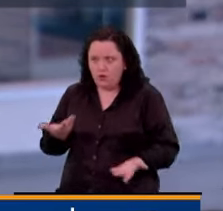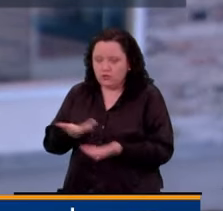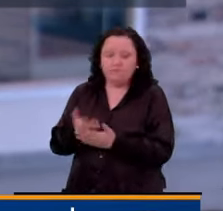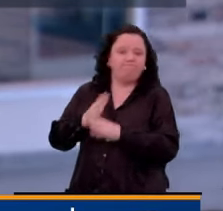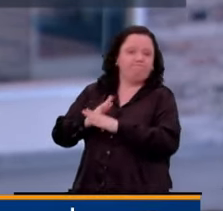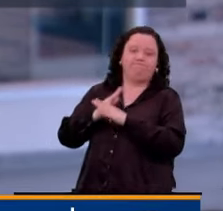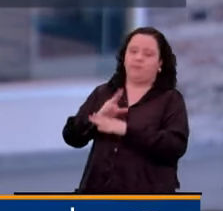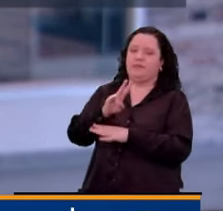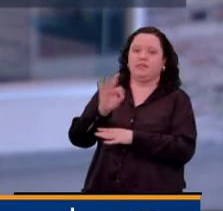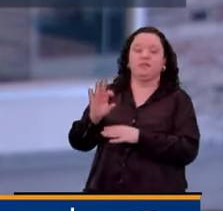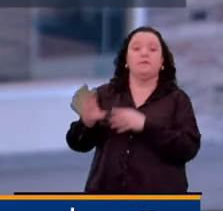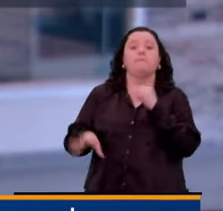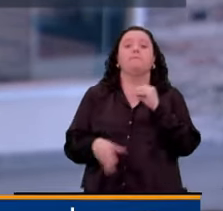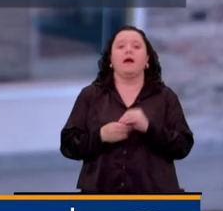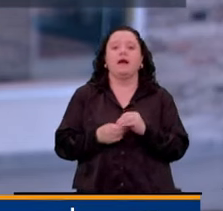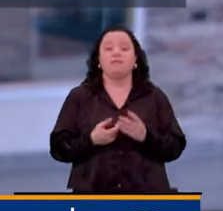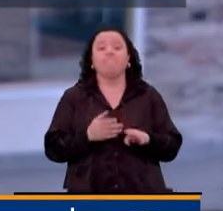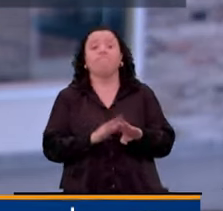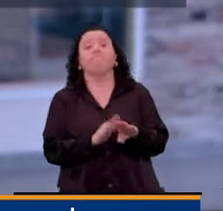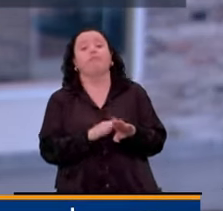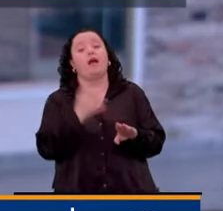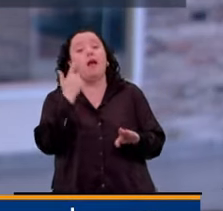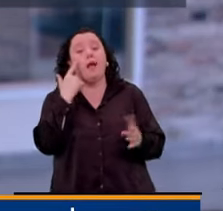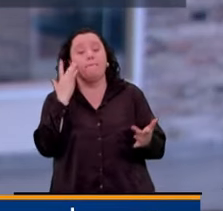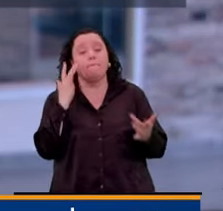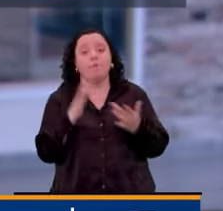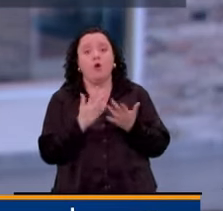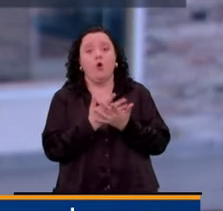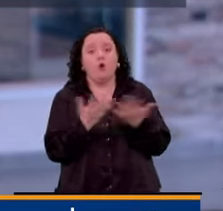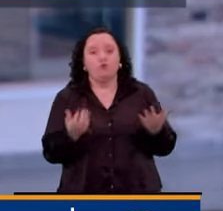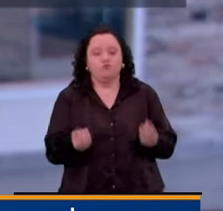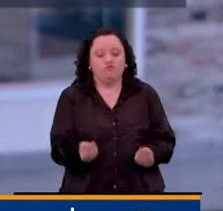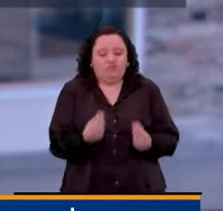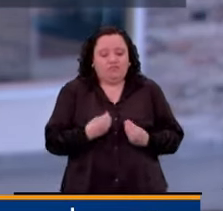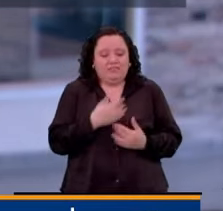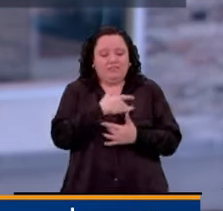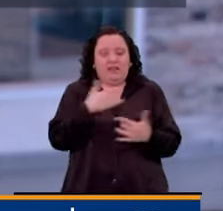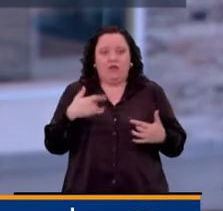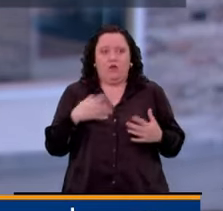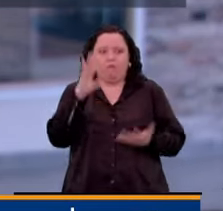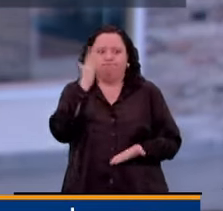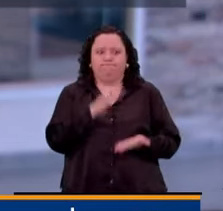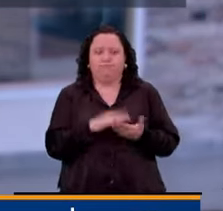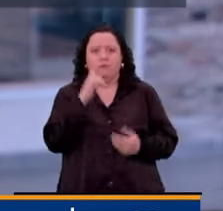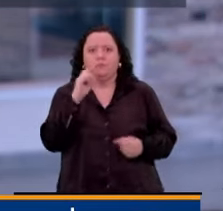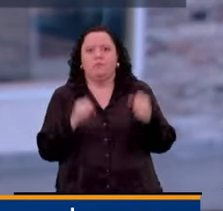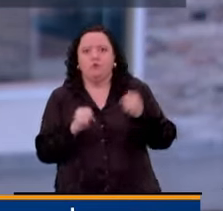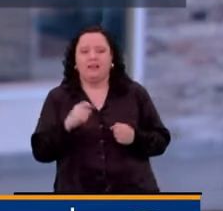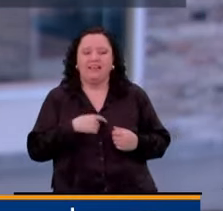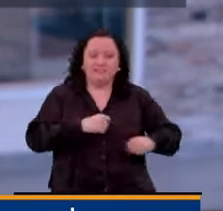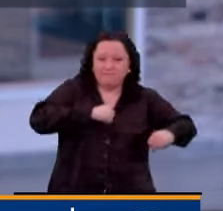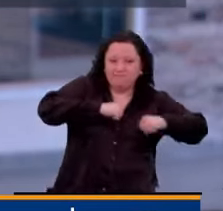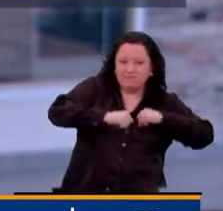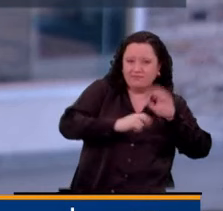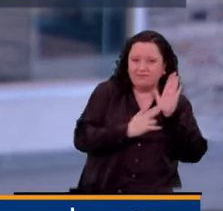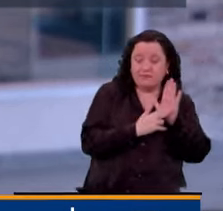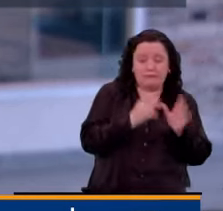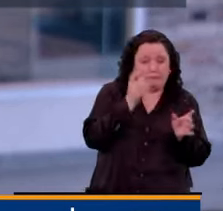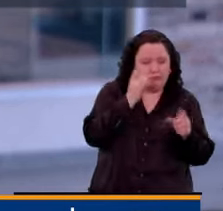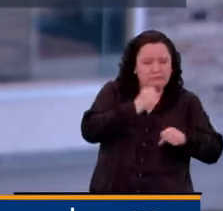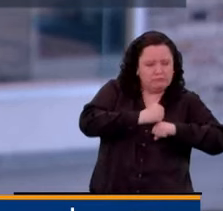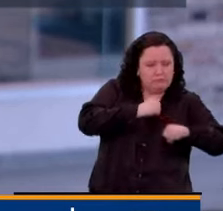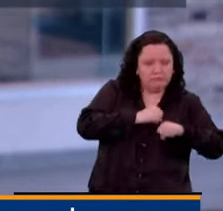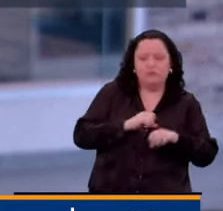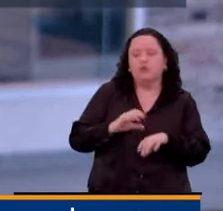alerta sobre el posible desabastecimiento de insumos para la salud. Por eso activó este plan de gestión del riesgo. Le pide a los hospitales que así lo